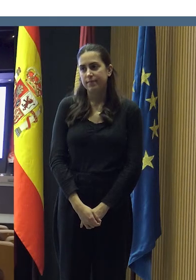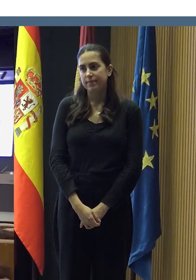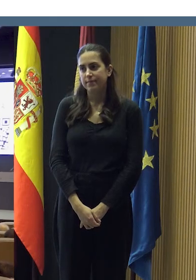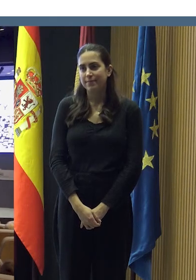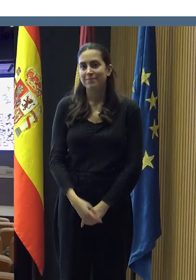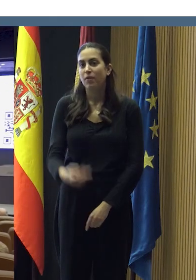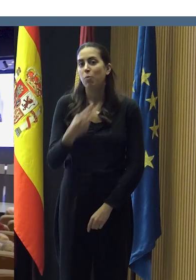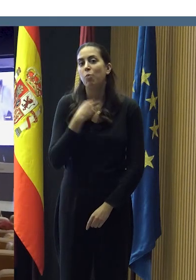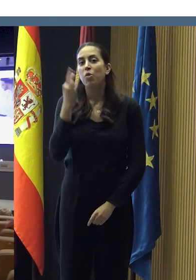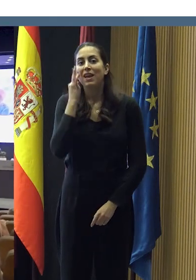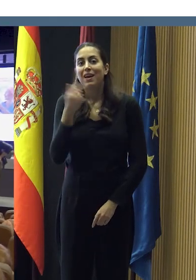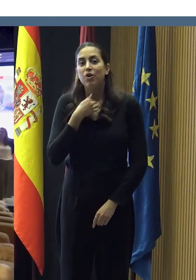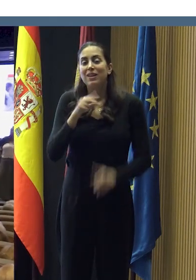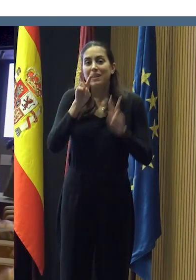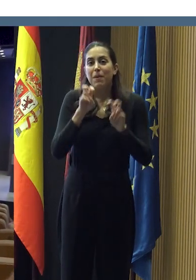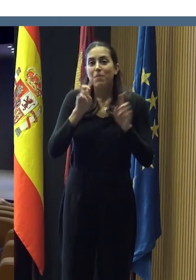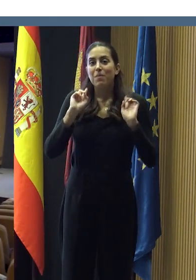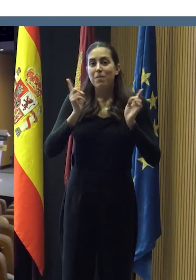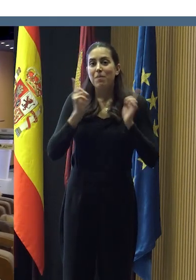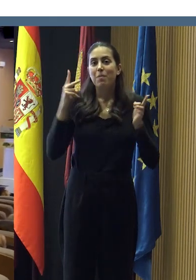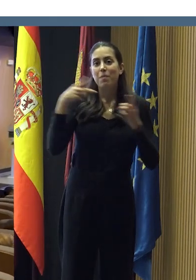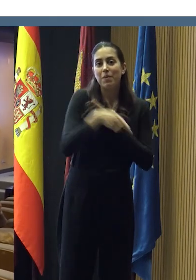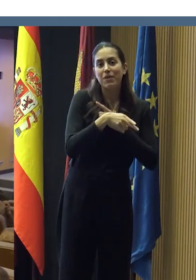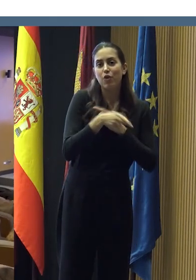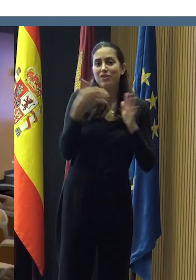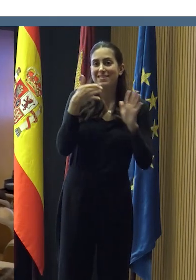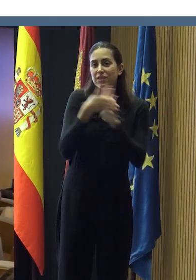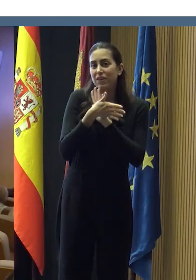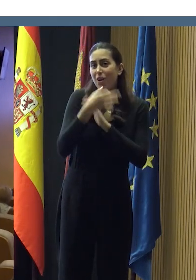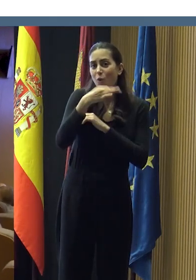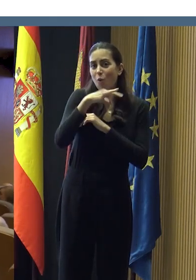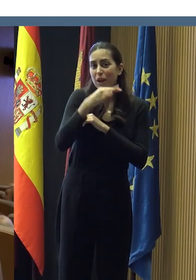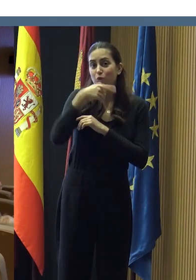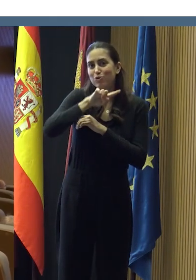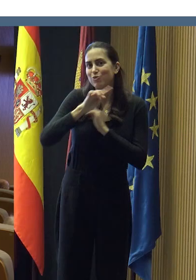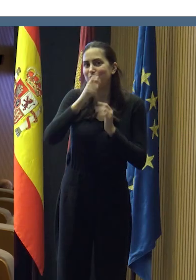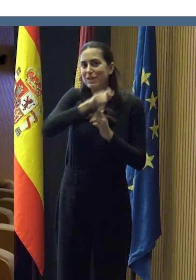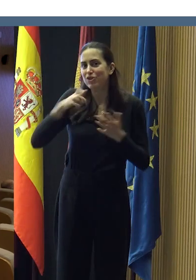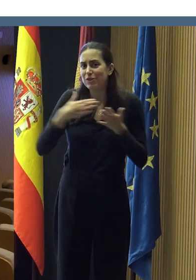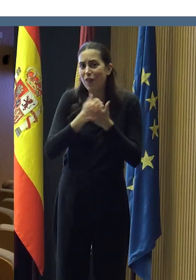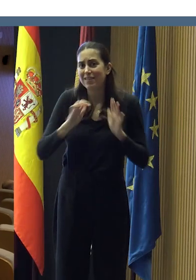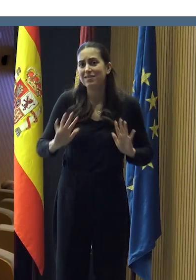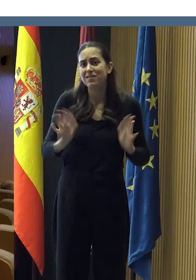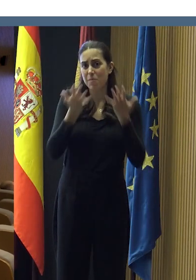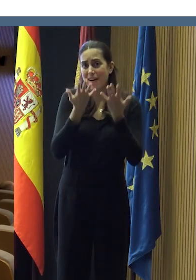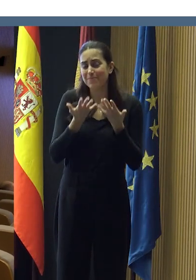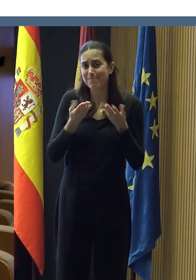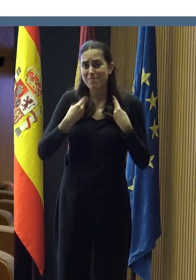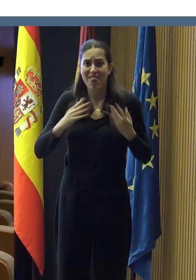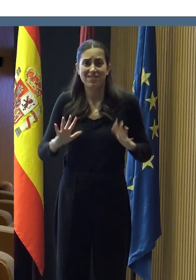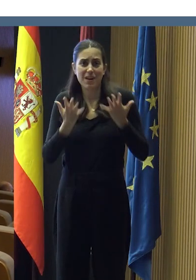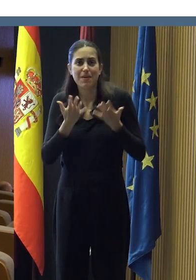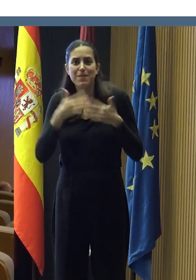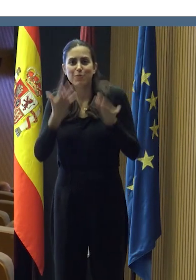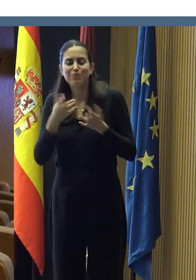Yo tengo entendido que la prevención es quizá lo único que nos va salvando. Y sin embargo,